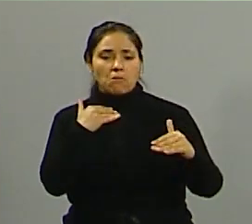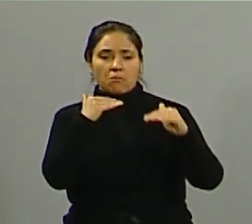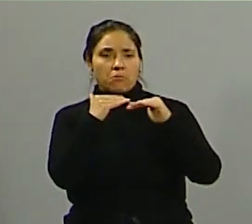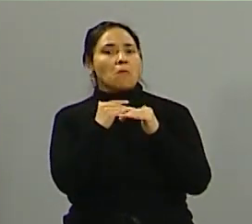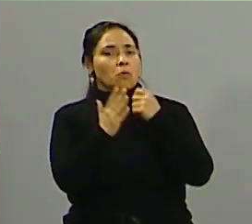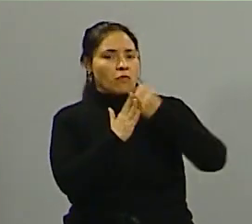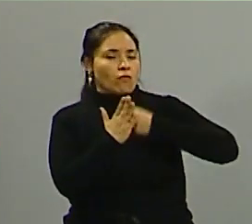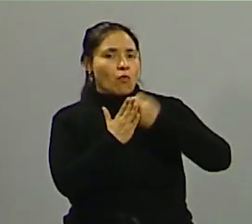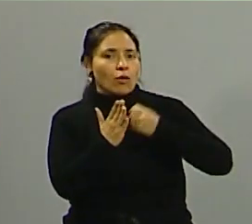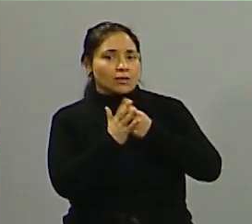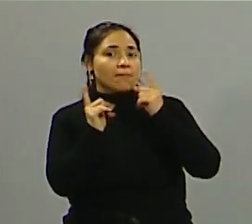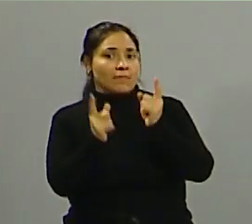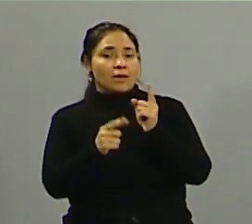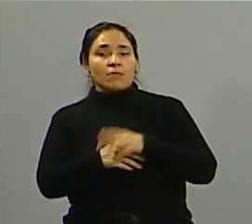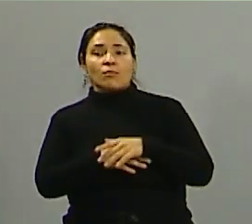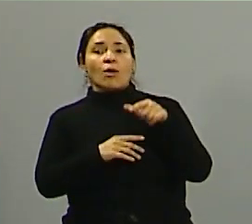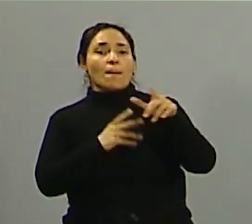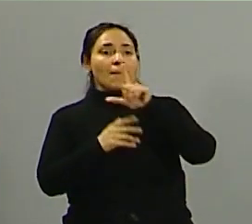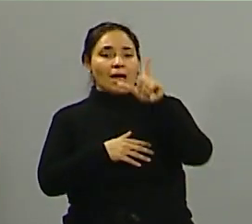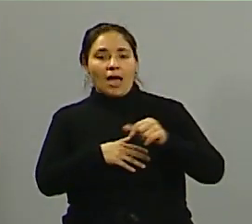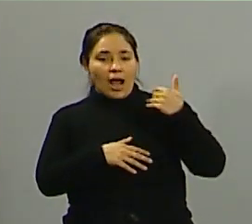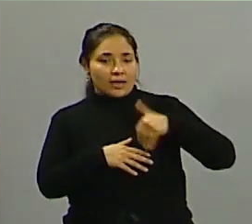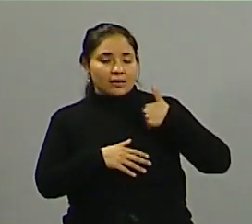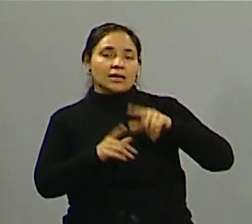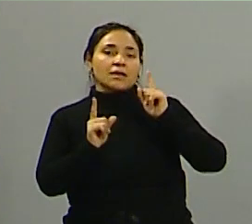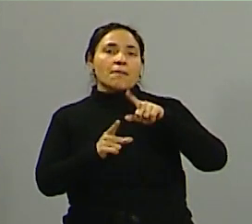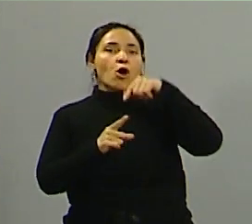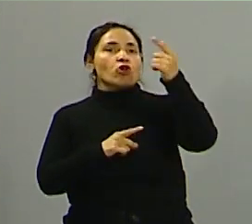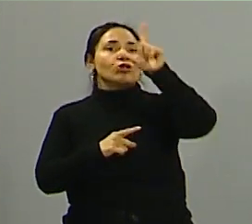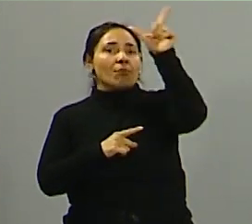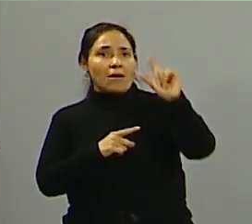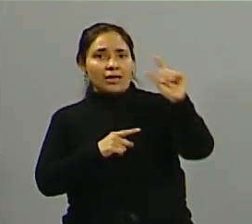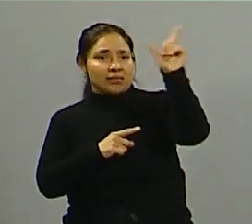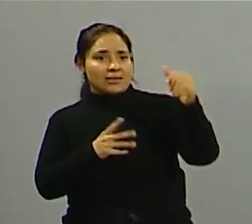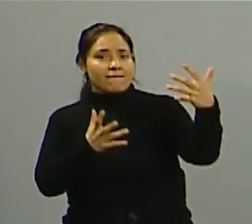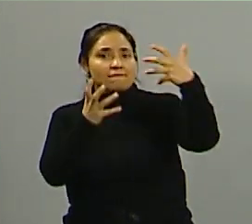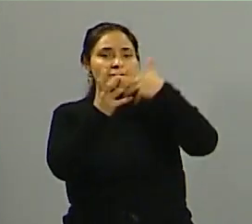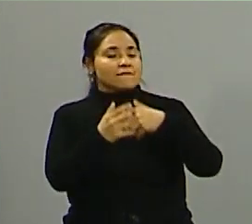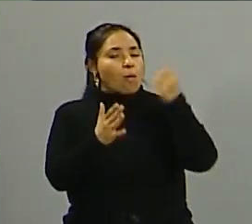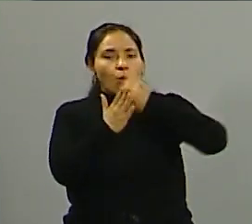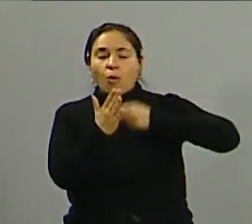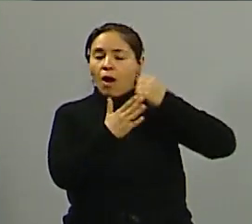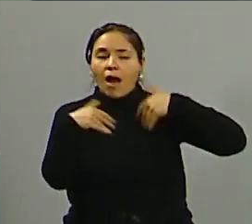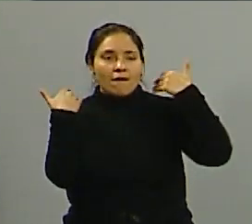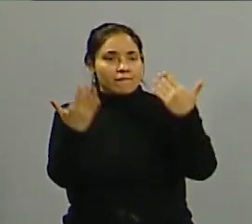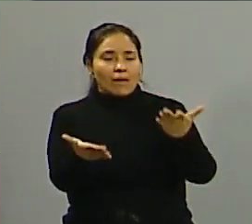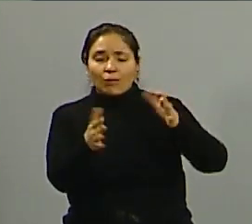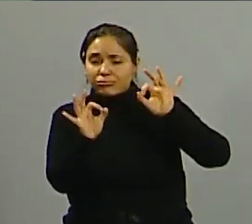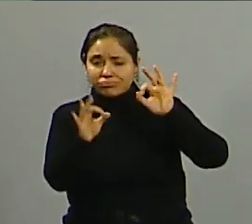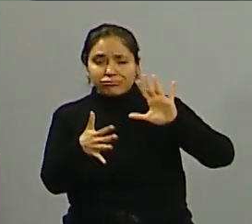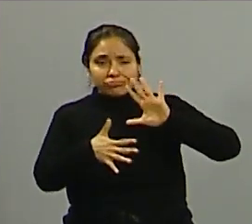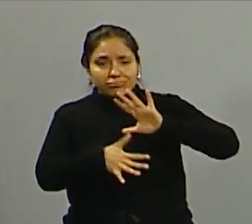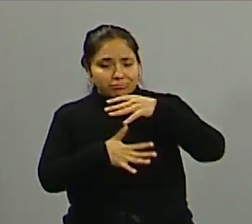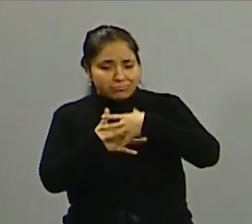cruzada, este proyecto que no solamente involucraba a la Argentina, sino también a otros países, pero por una nación. Claro, ¿no? porque nosotros estamos muy acostumbrados a